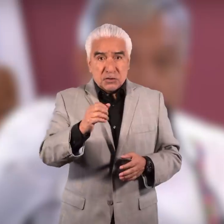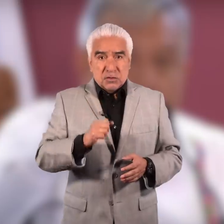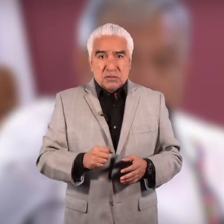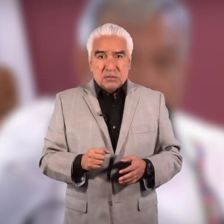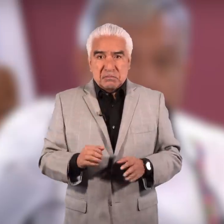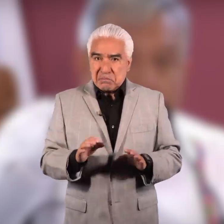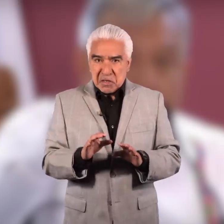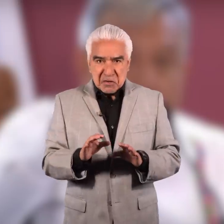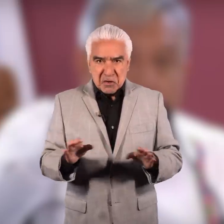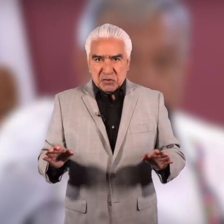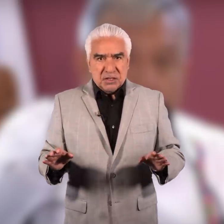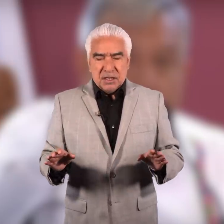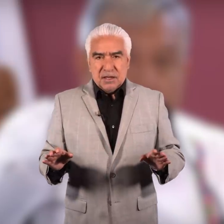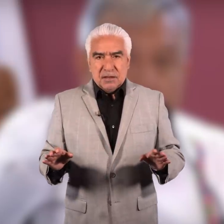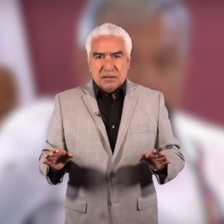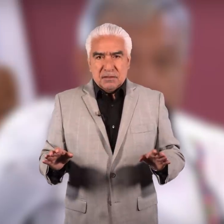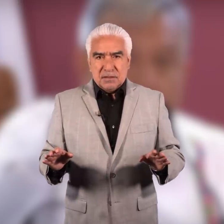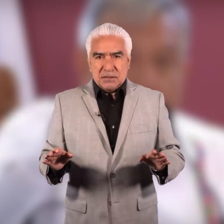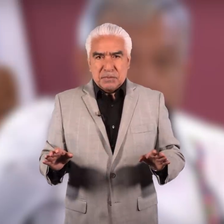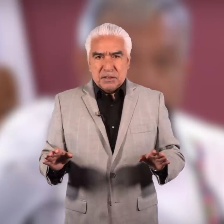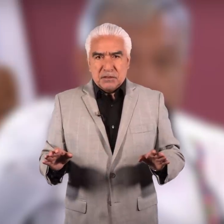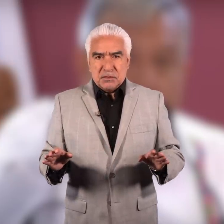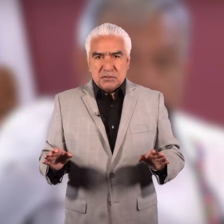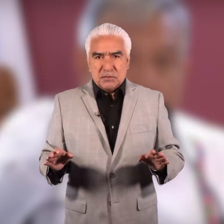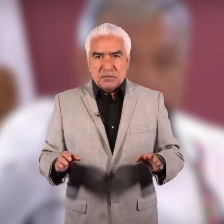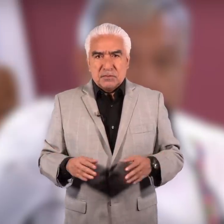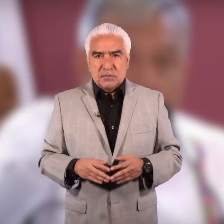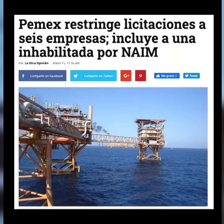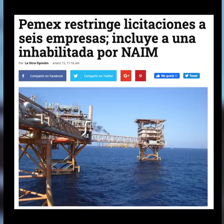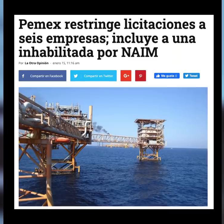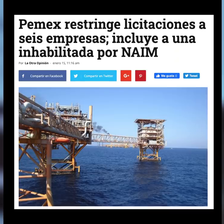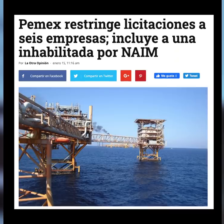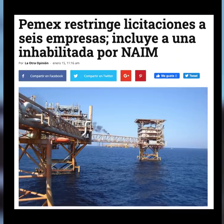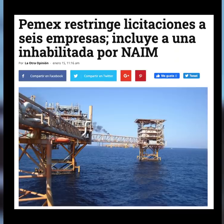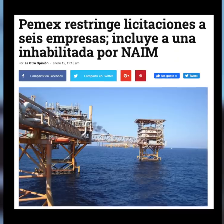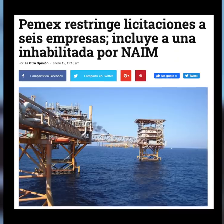O esto no tiene desperdicio.